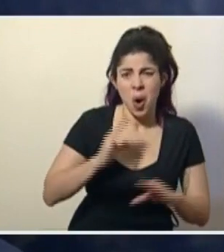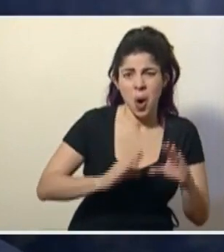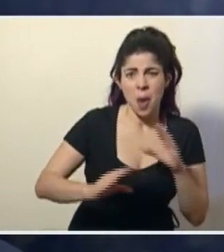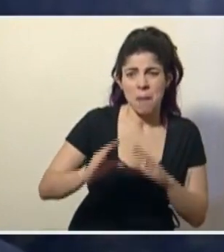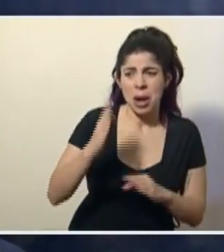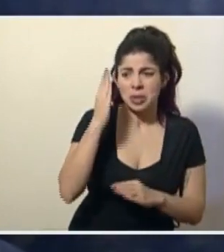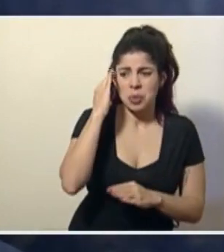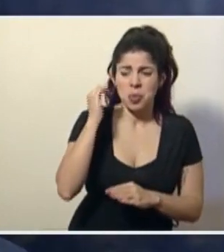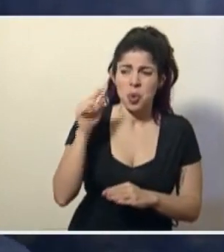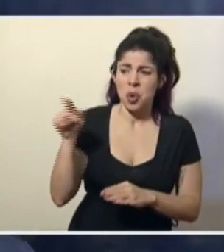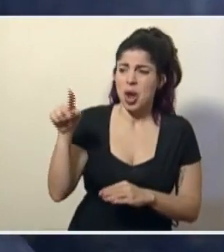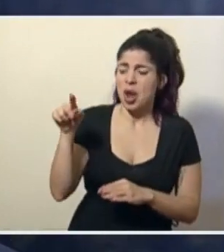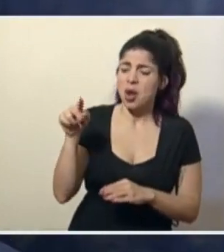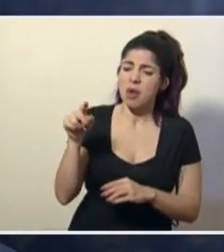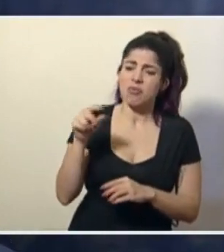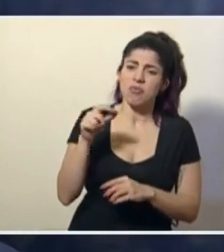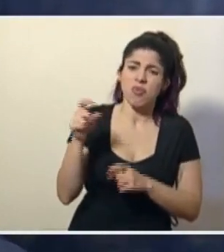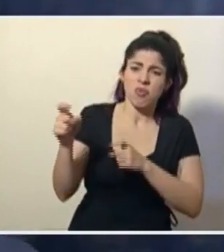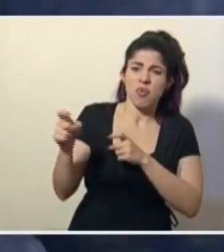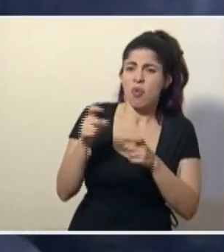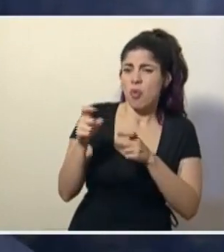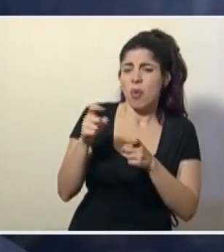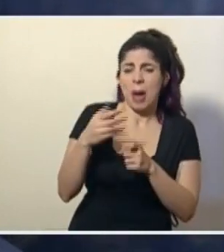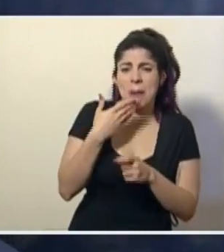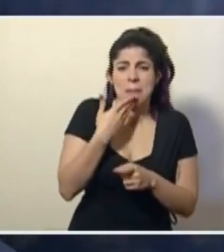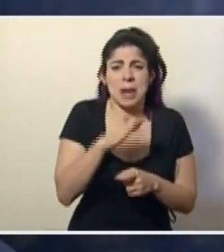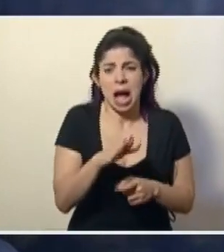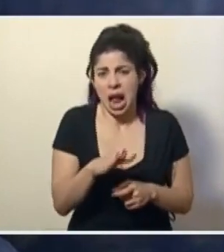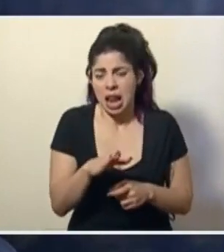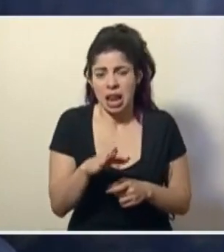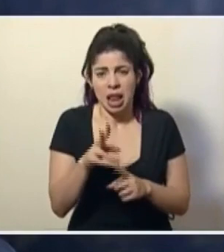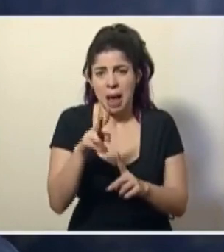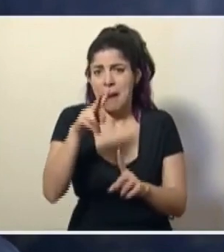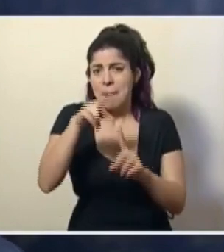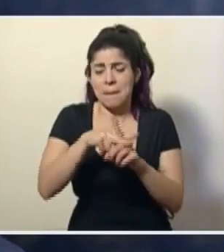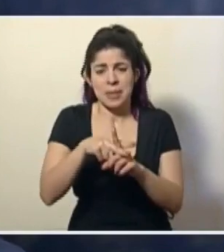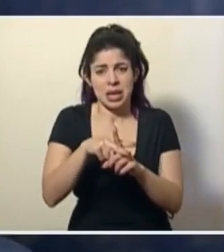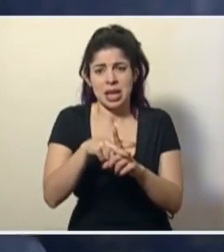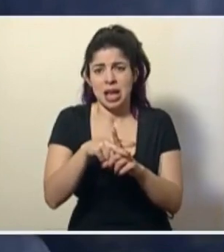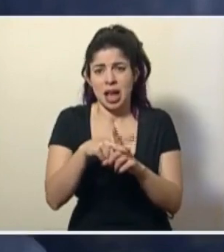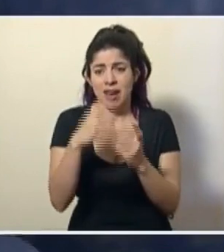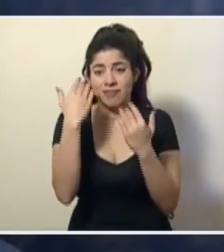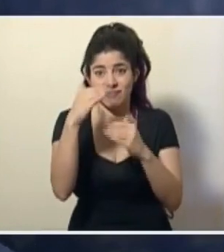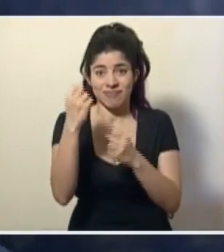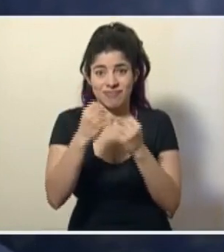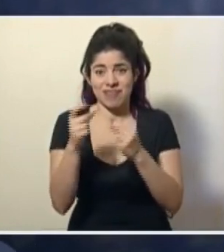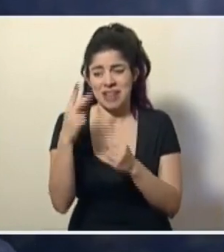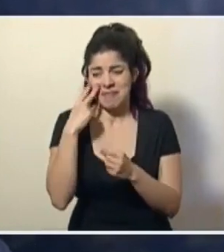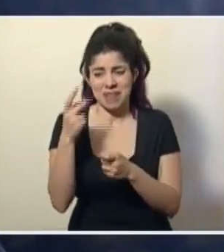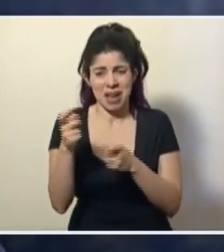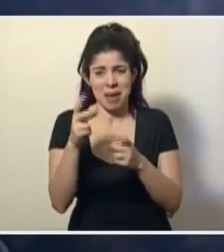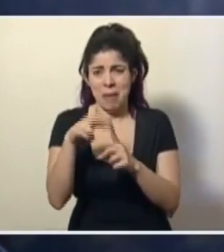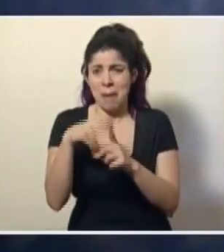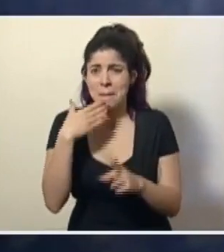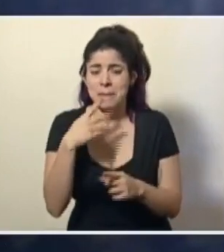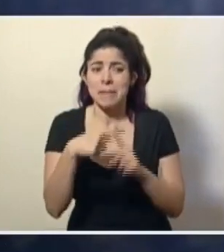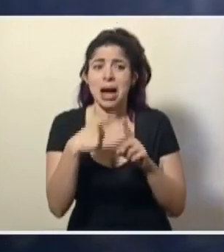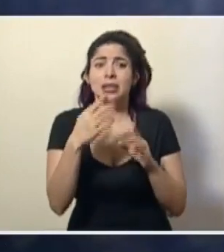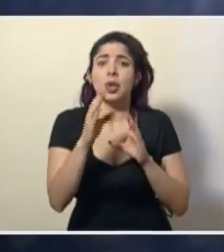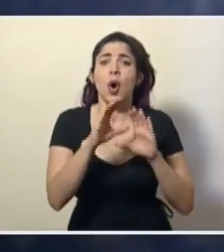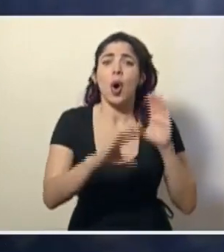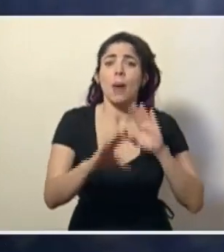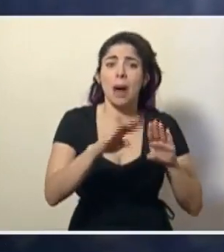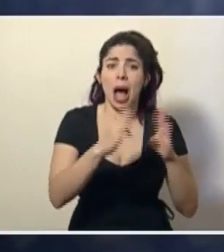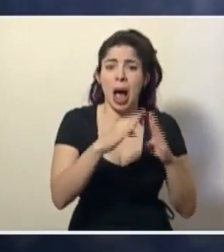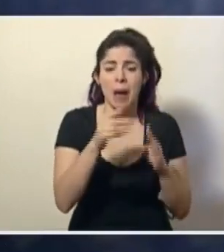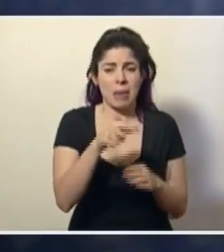una inadecuada coordinación de lo que es la aplicación de la restricción vehicular y la apertura comercial a la